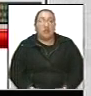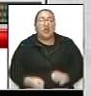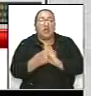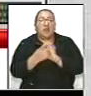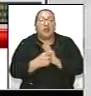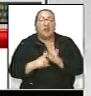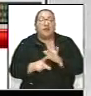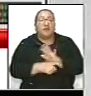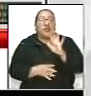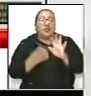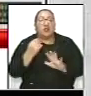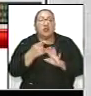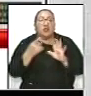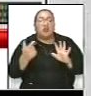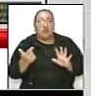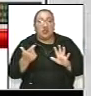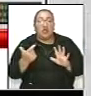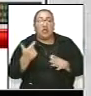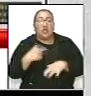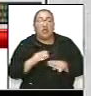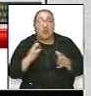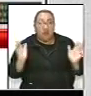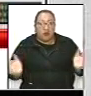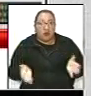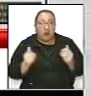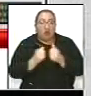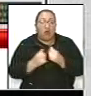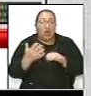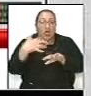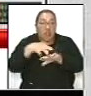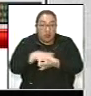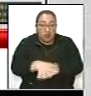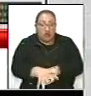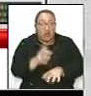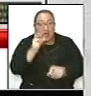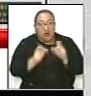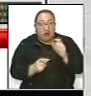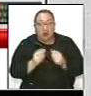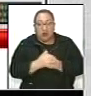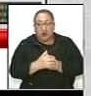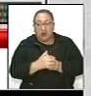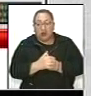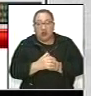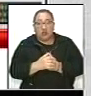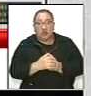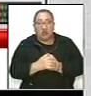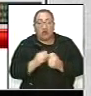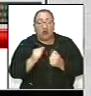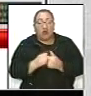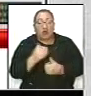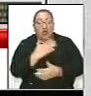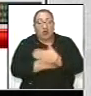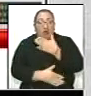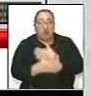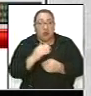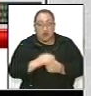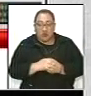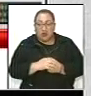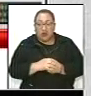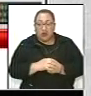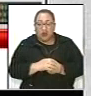legislativo 1417, que promueve la inclusión de las personas con discapacidad